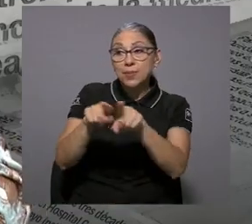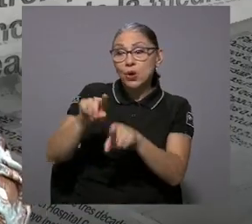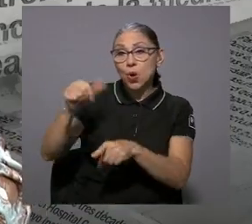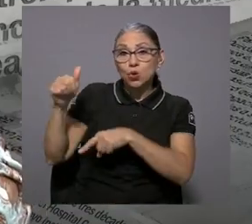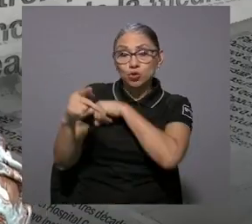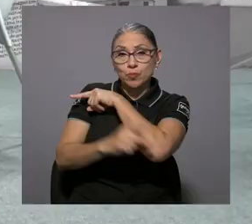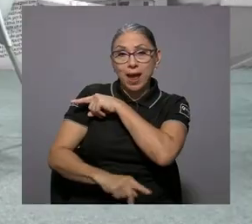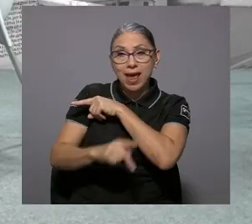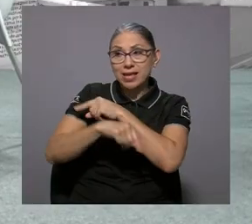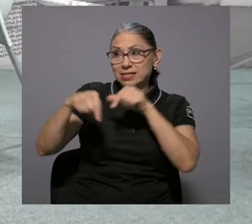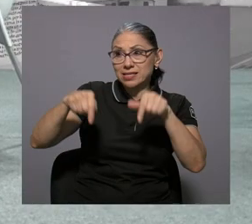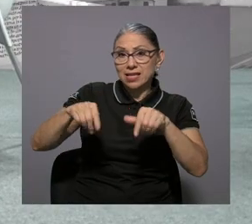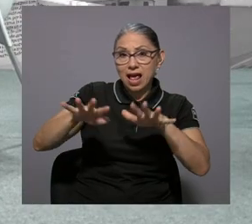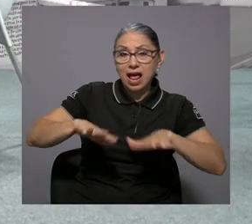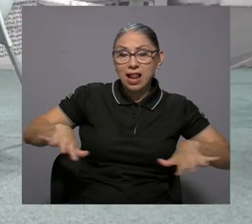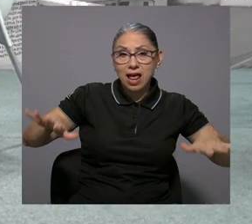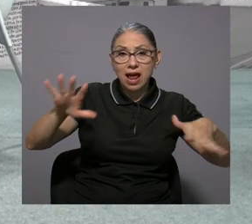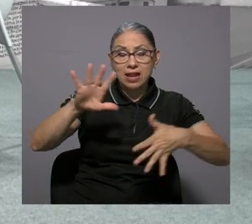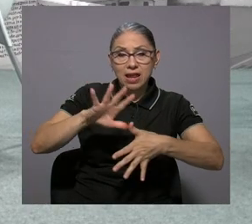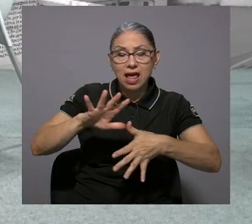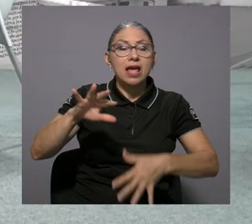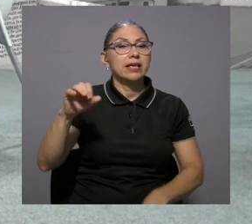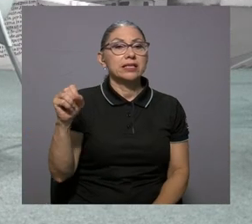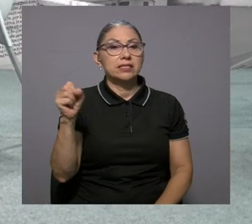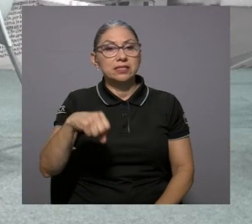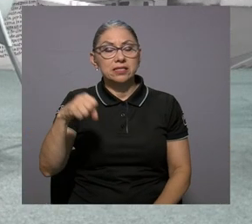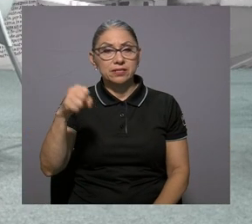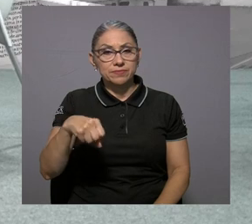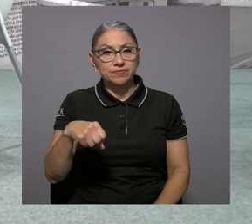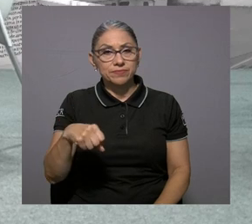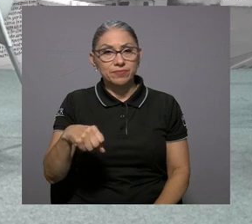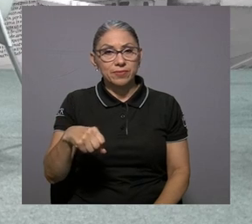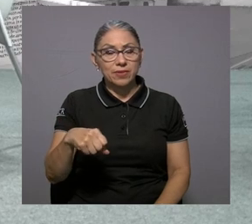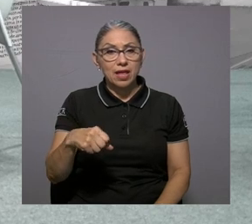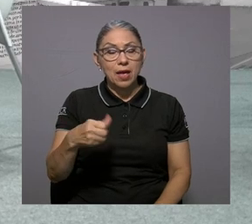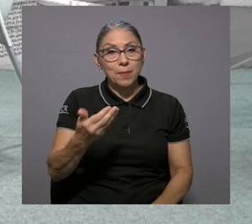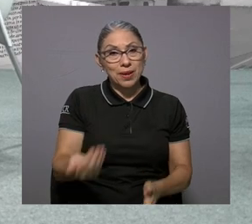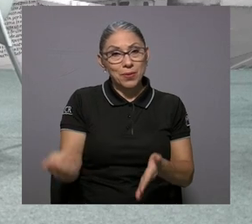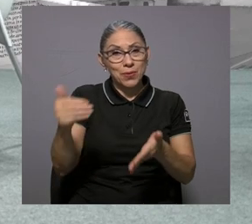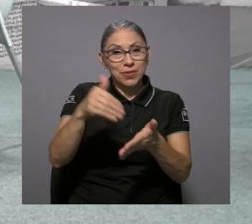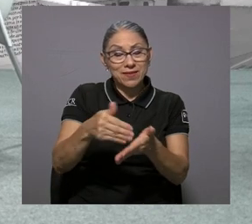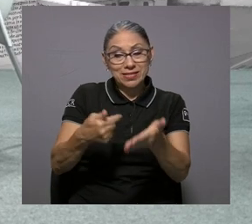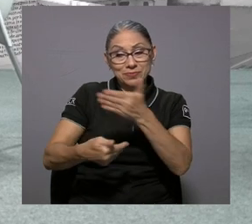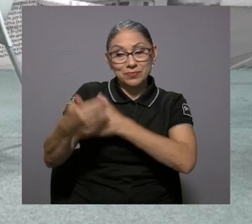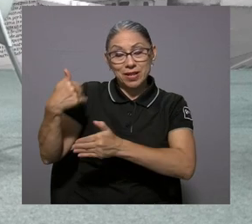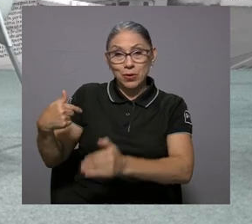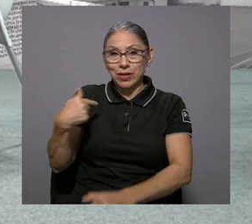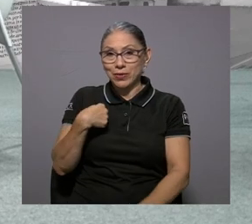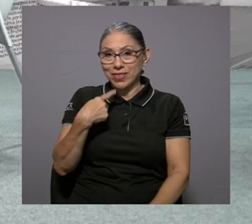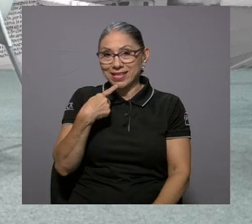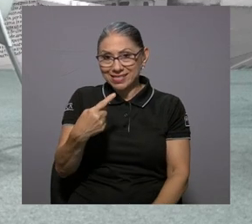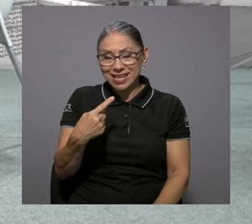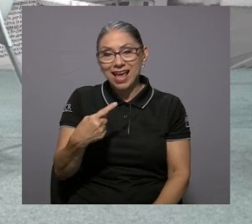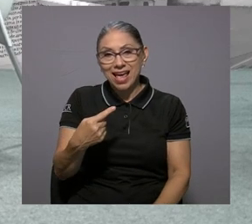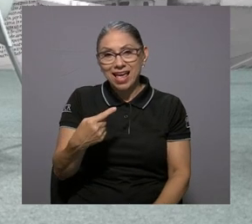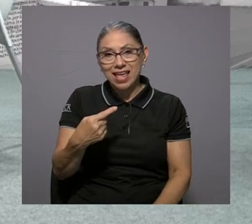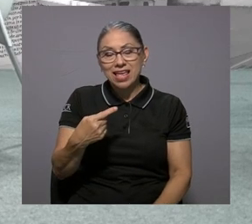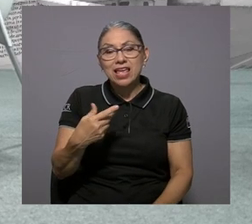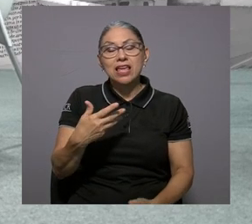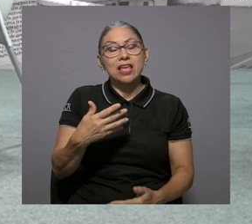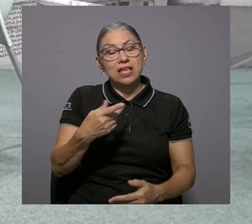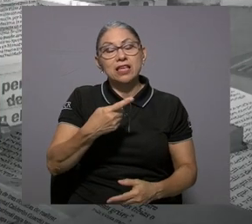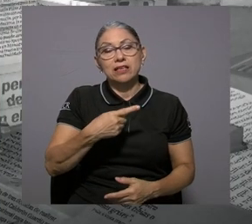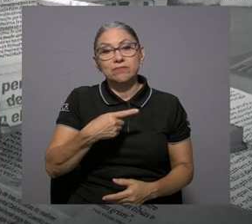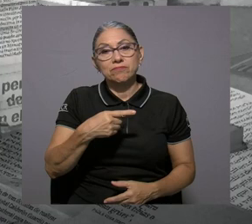área. Sí, bueno, para regresar a lo que decía y compartimos